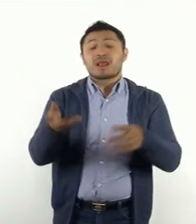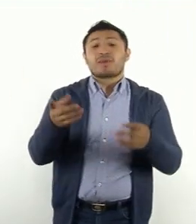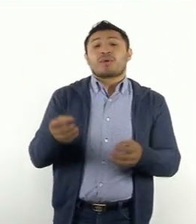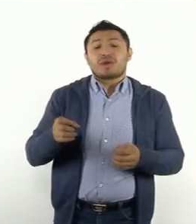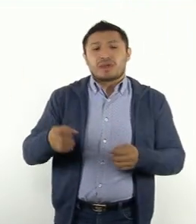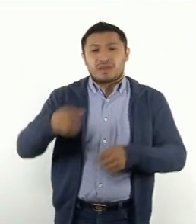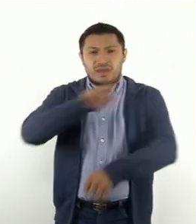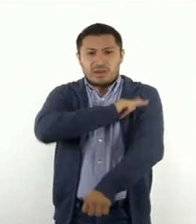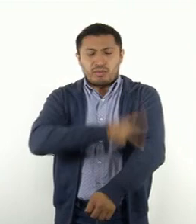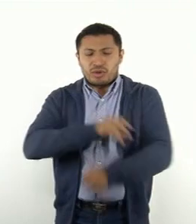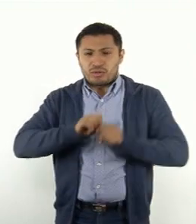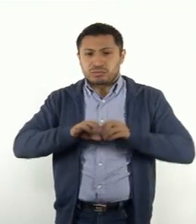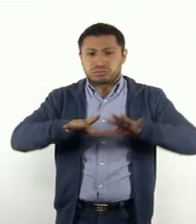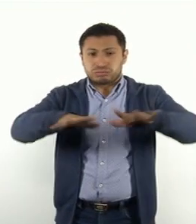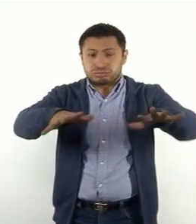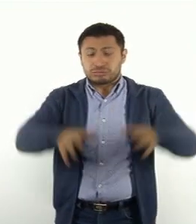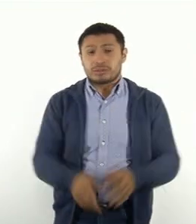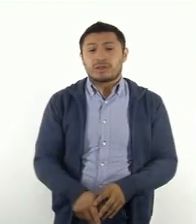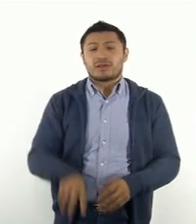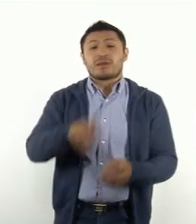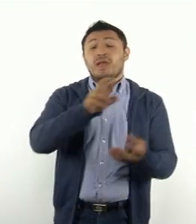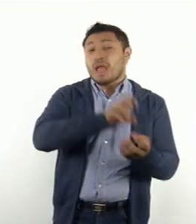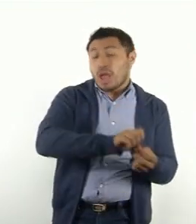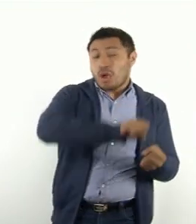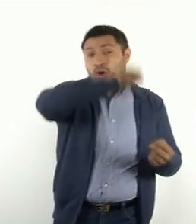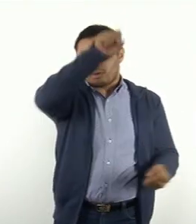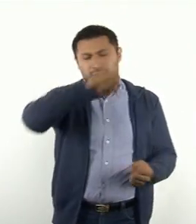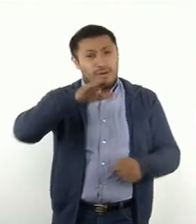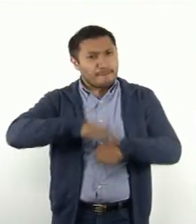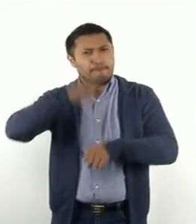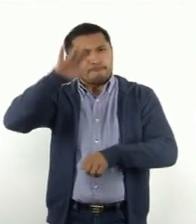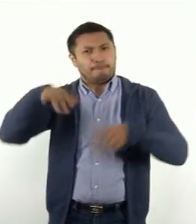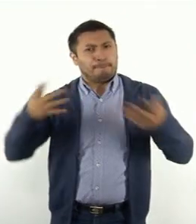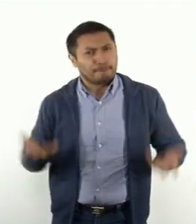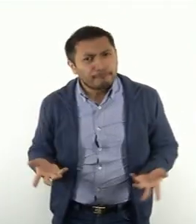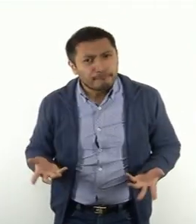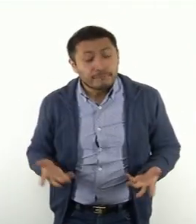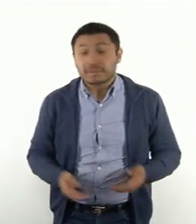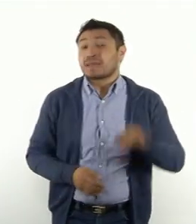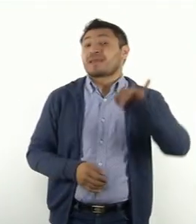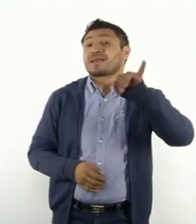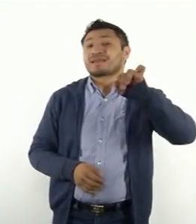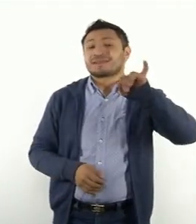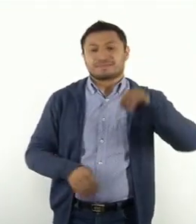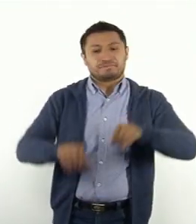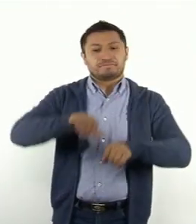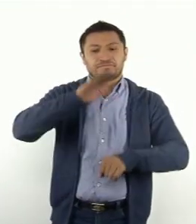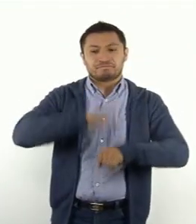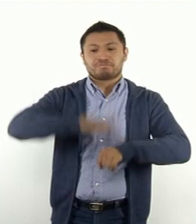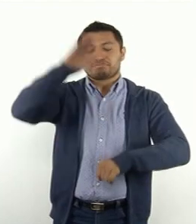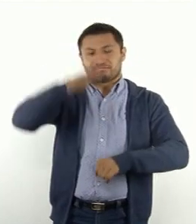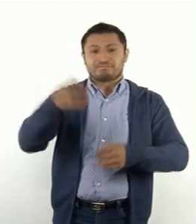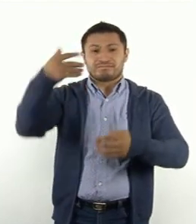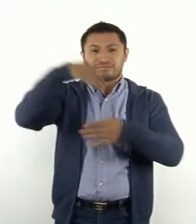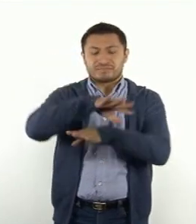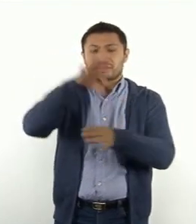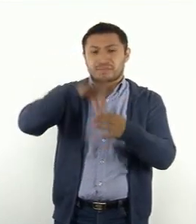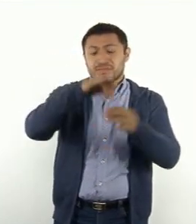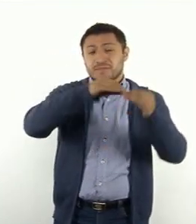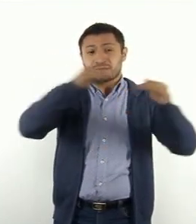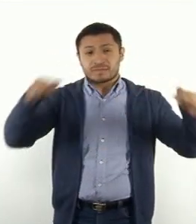del poder. El constitucional. ¿Hay aún más? Sí, un principio más de la democracia es